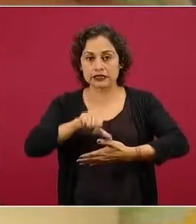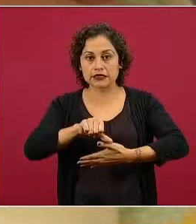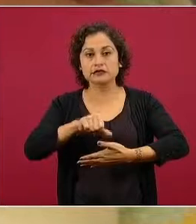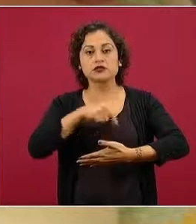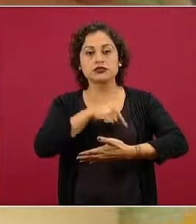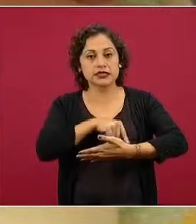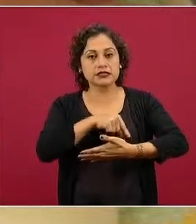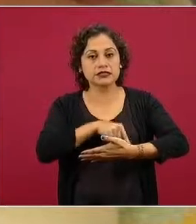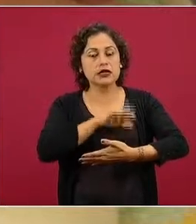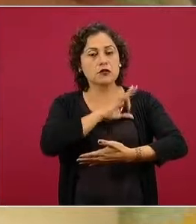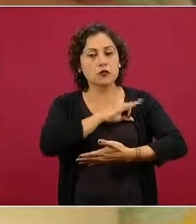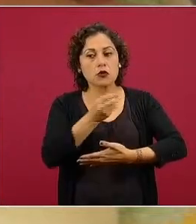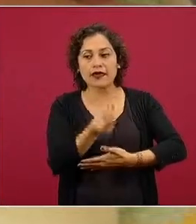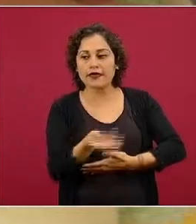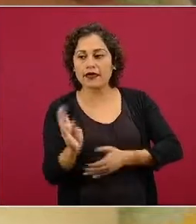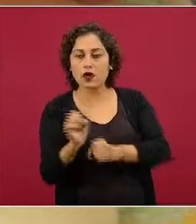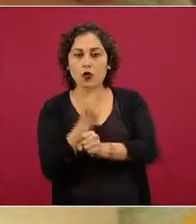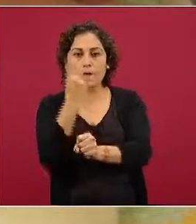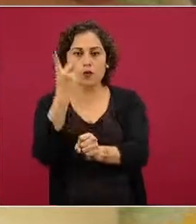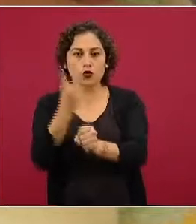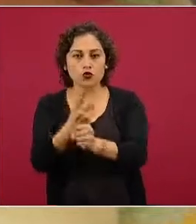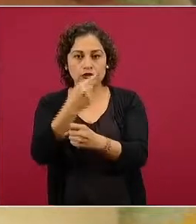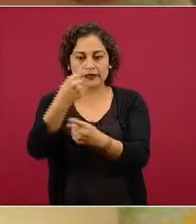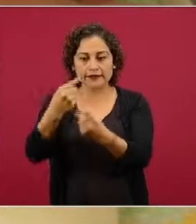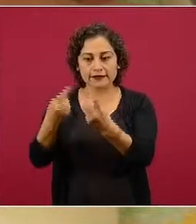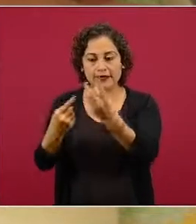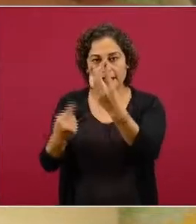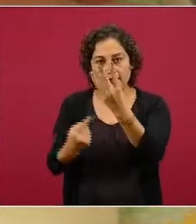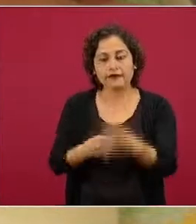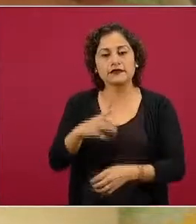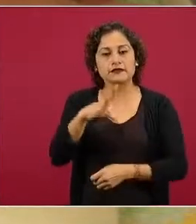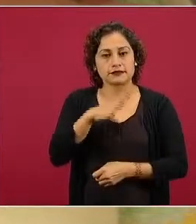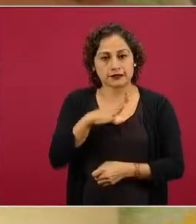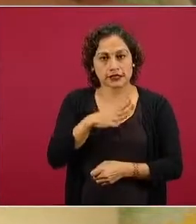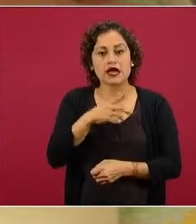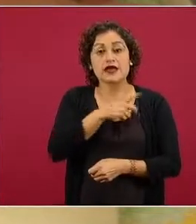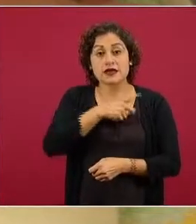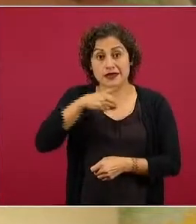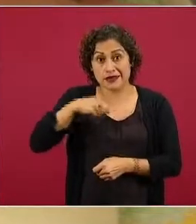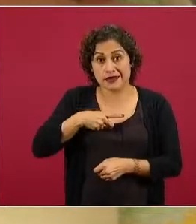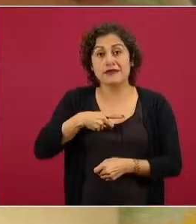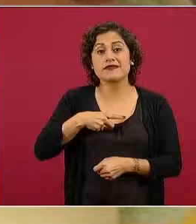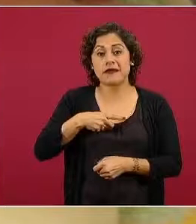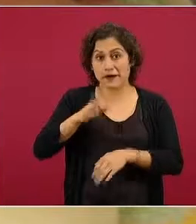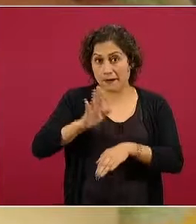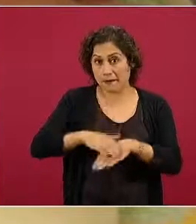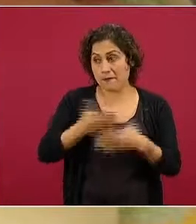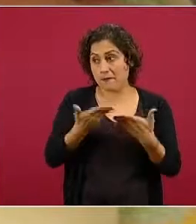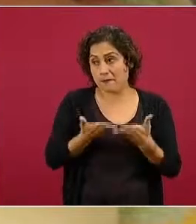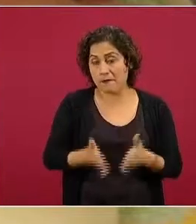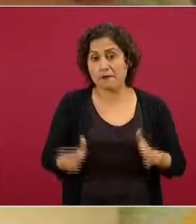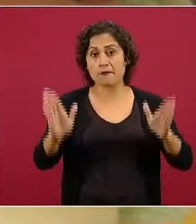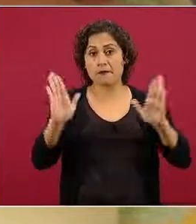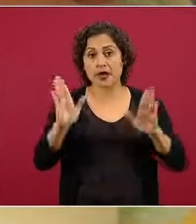las diferentes opciones que existen y que deben de existir y que debemos ampliar